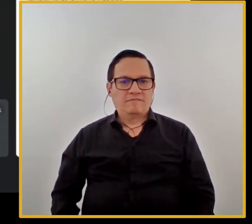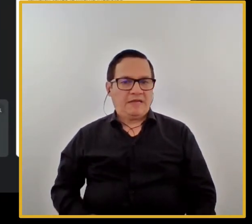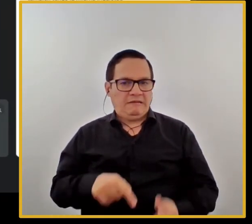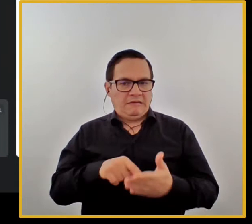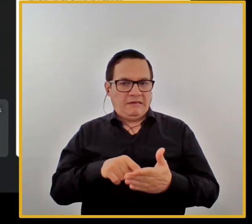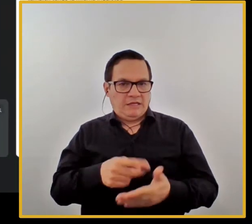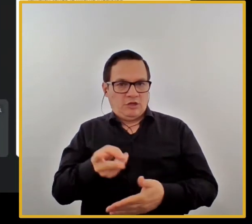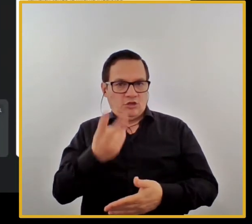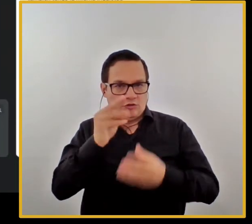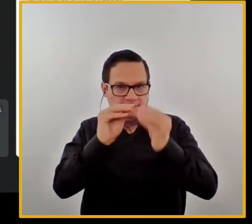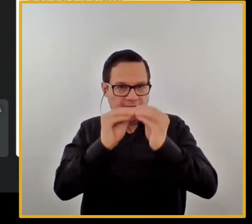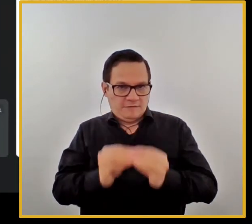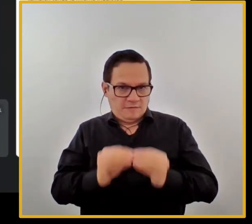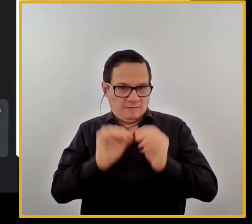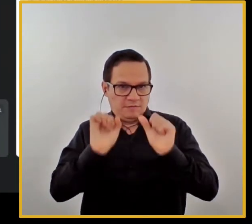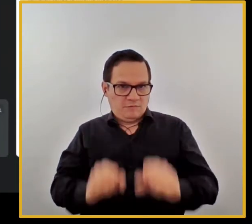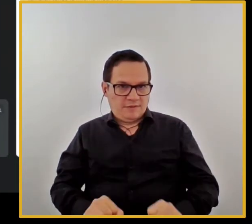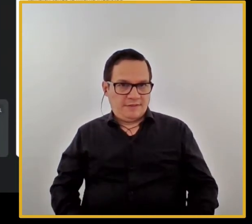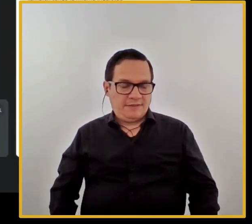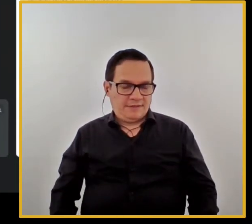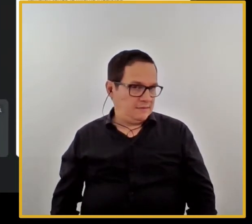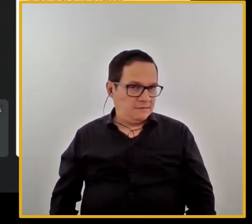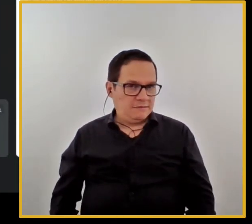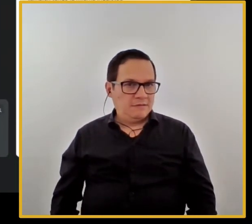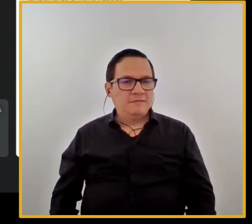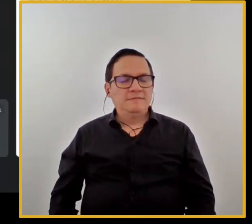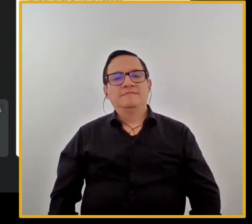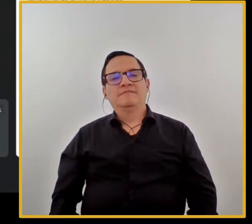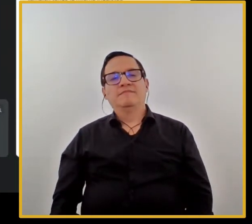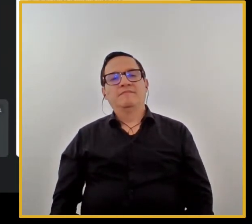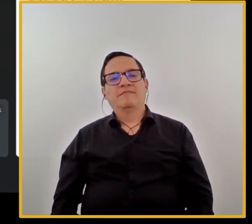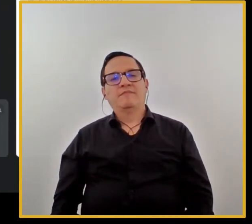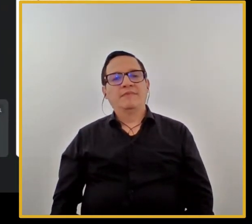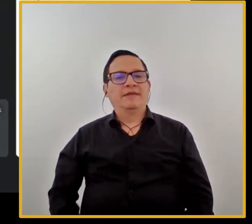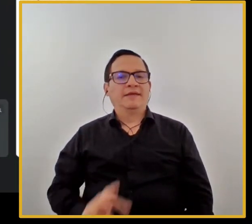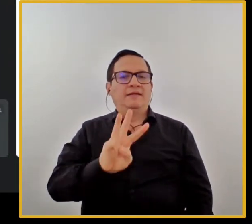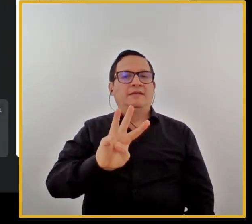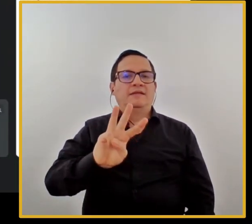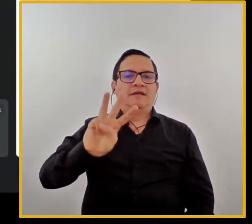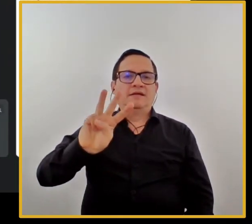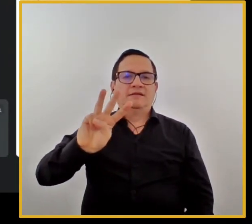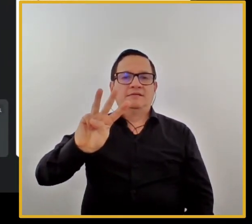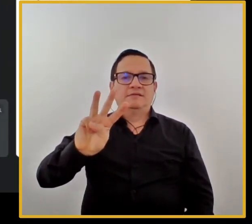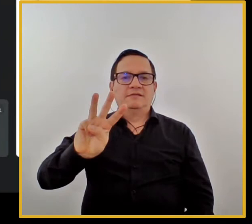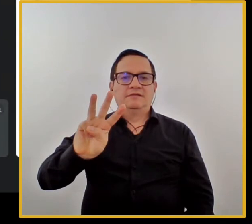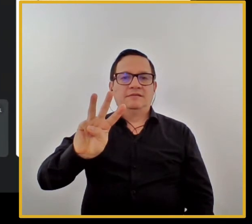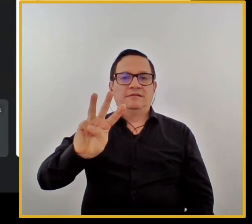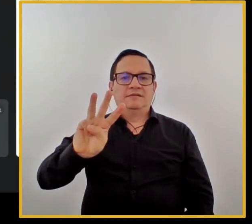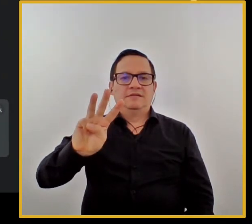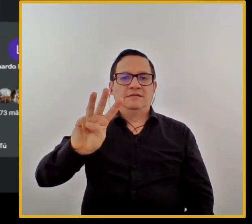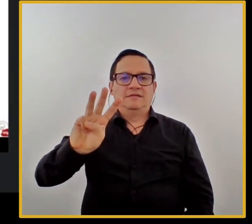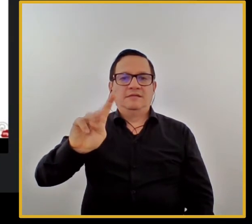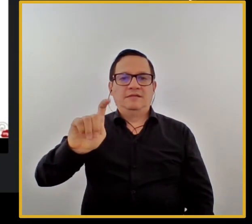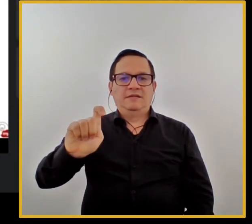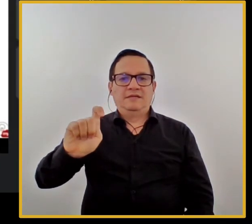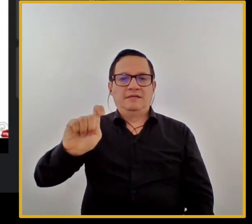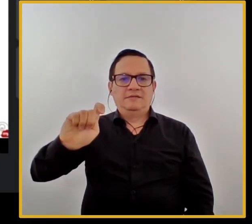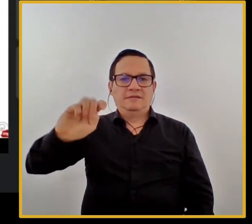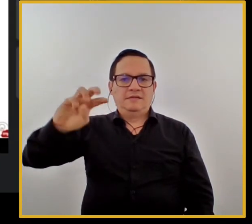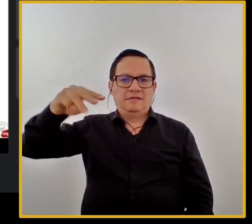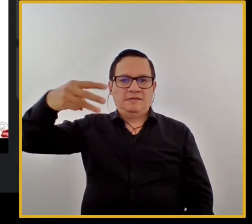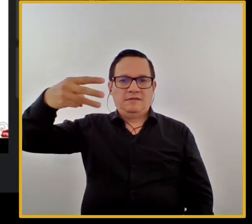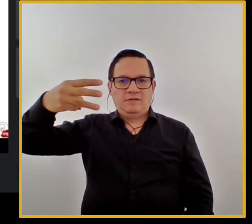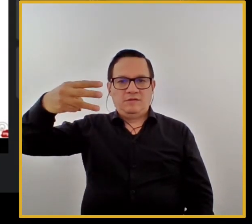formas. Sí. Pasar el 3X al cubo, pasarlo a dividir, ¿cierto? O solamente pasar